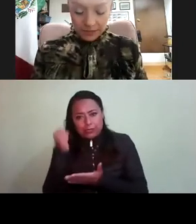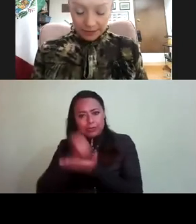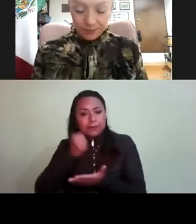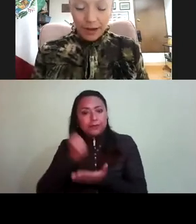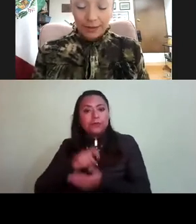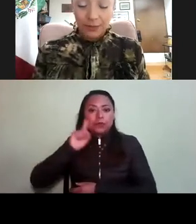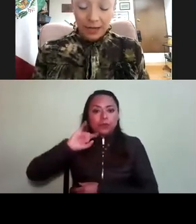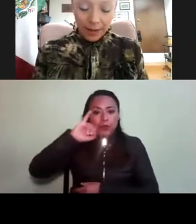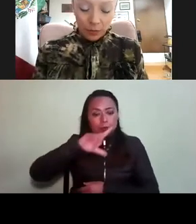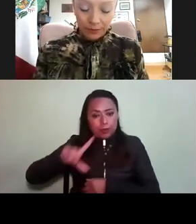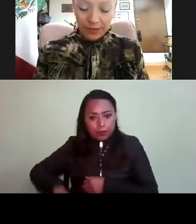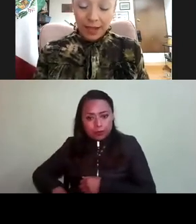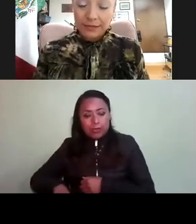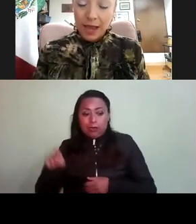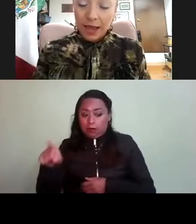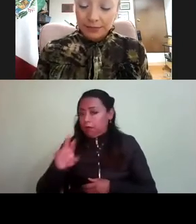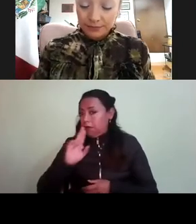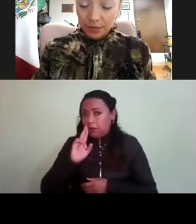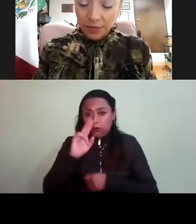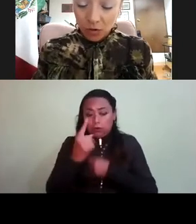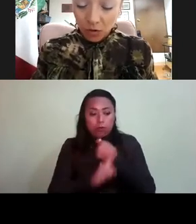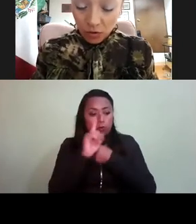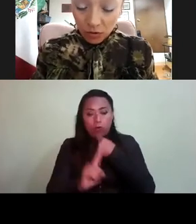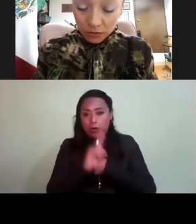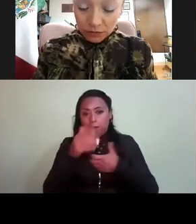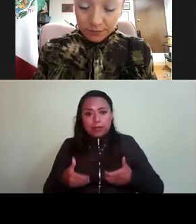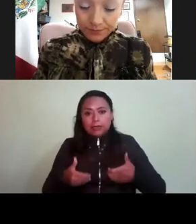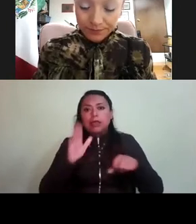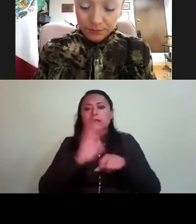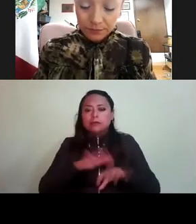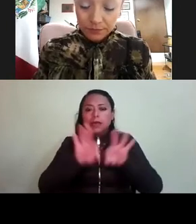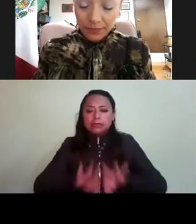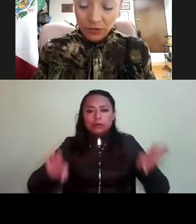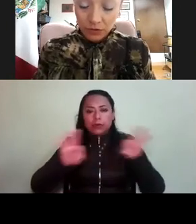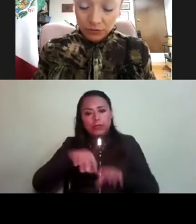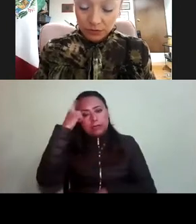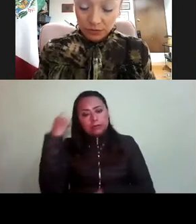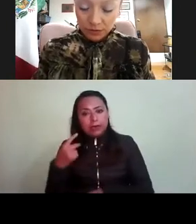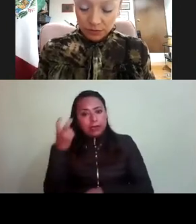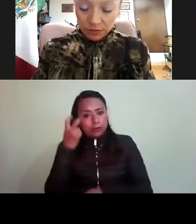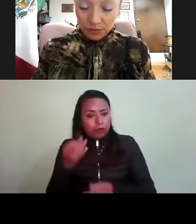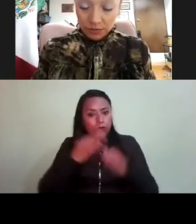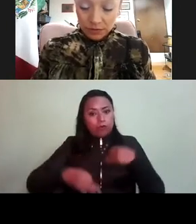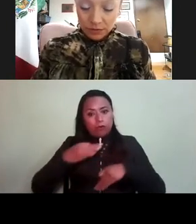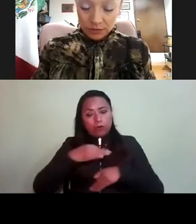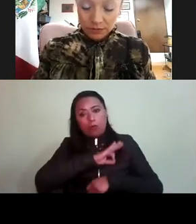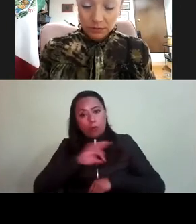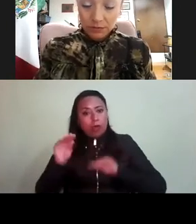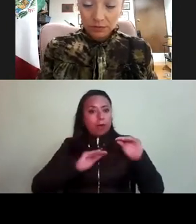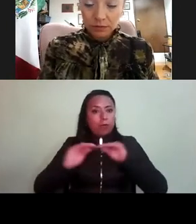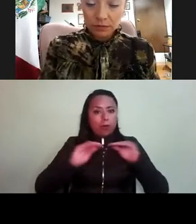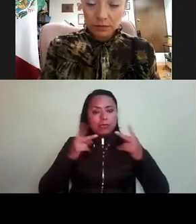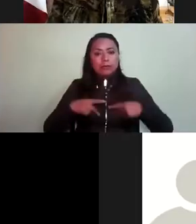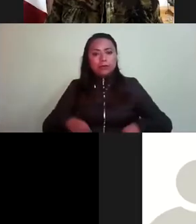que resuelva el deterioro de las calles primarias para que esto tengan mejor movilidad los habitantes